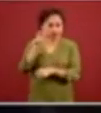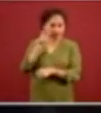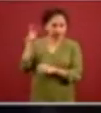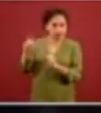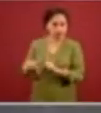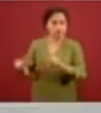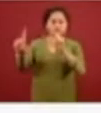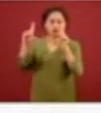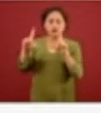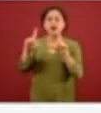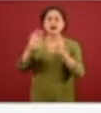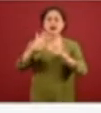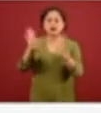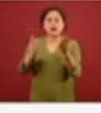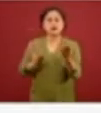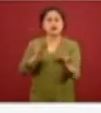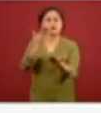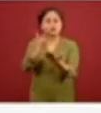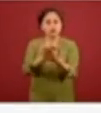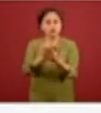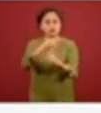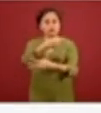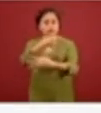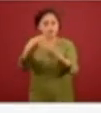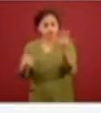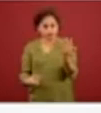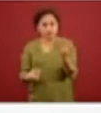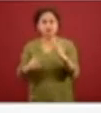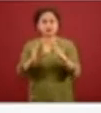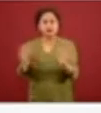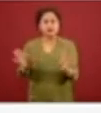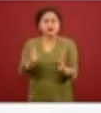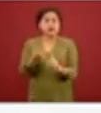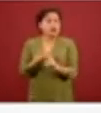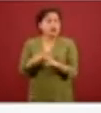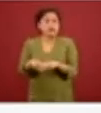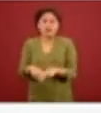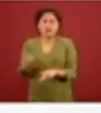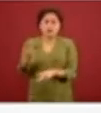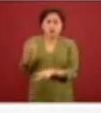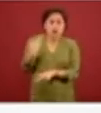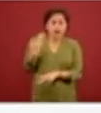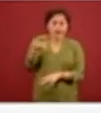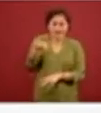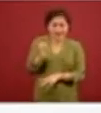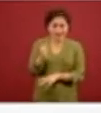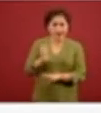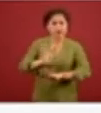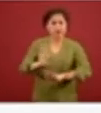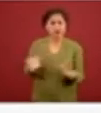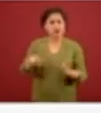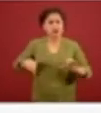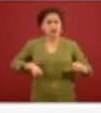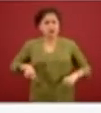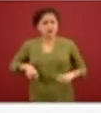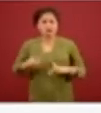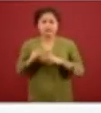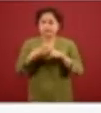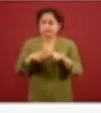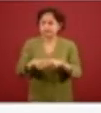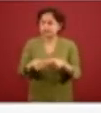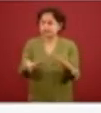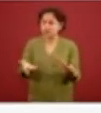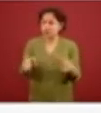he dicho, y se han empezado a accionar y han comenzado a accionarse desde el 31 de enero de este año. Y tenemos